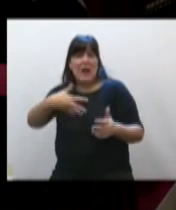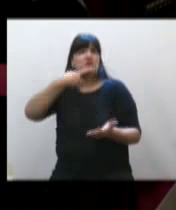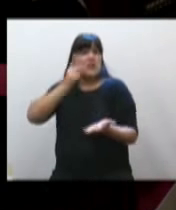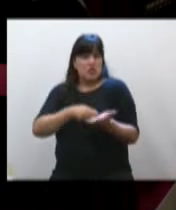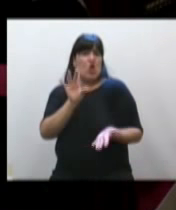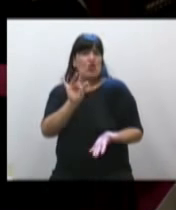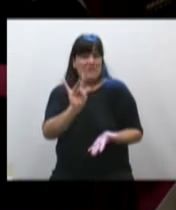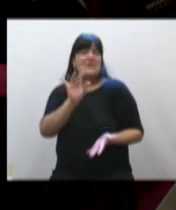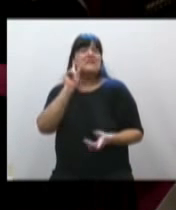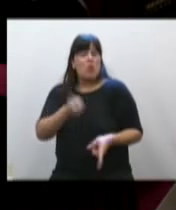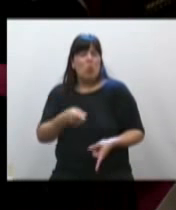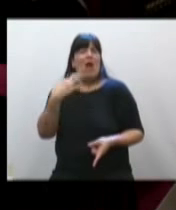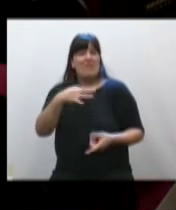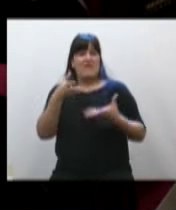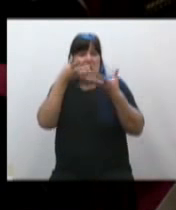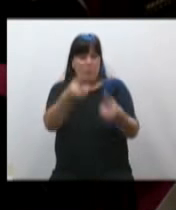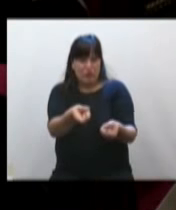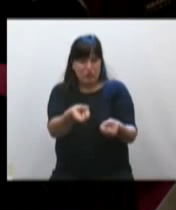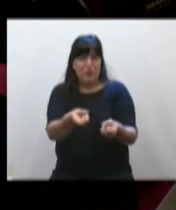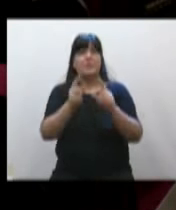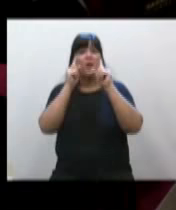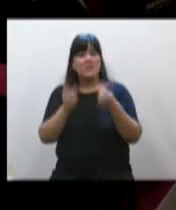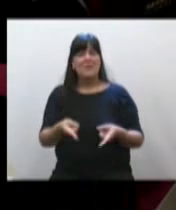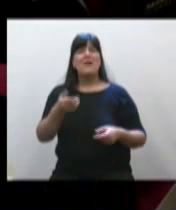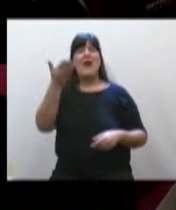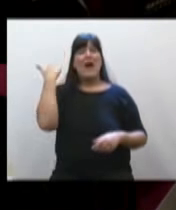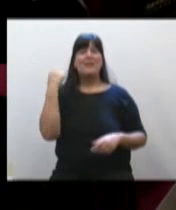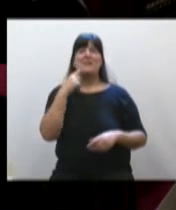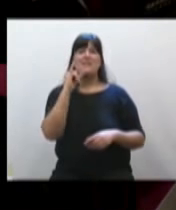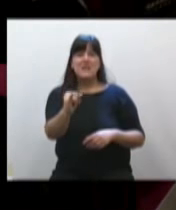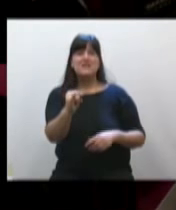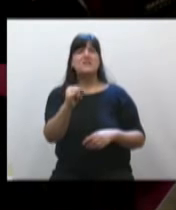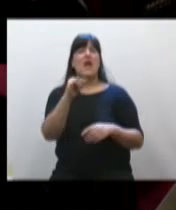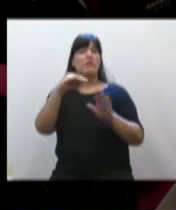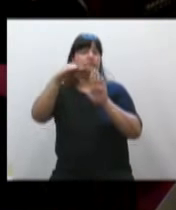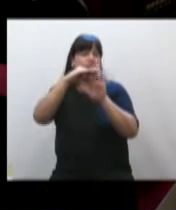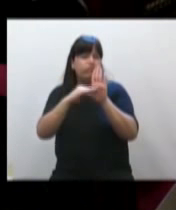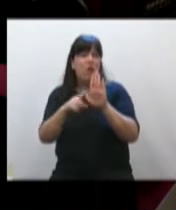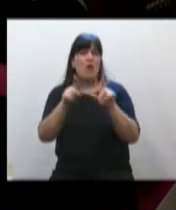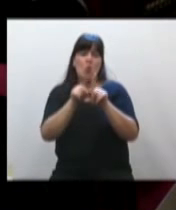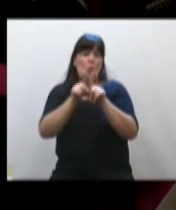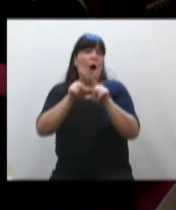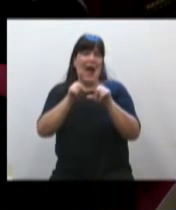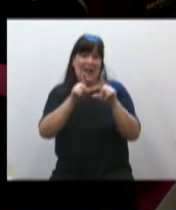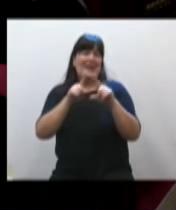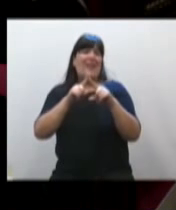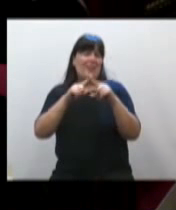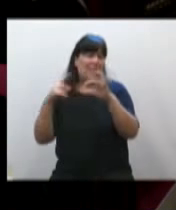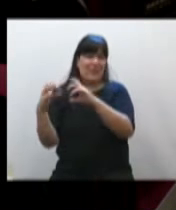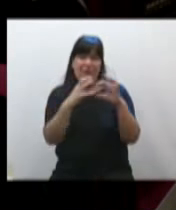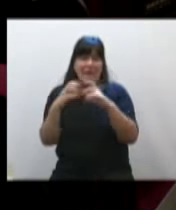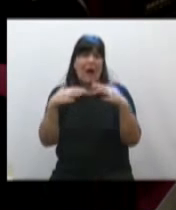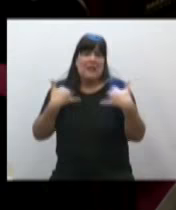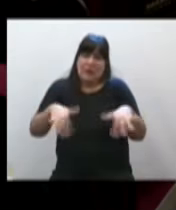Estado debe dar una respuesta. Pero, por supuesto, también estamos planteando la necesidad de educación sexual integral para